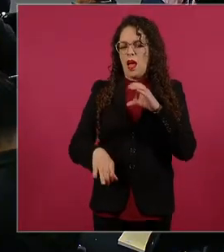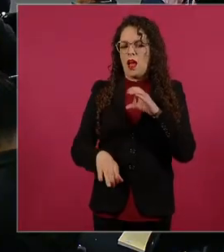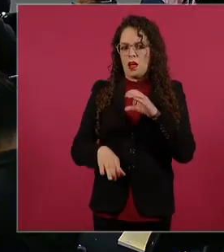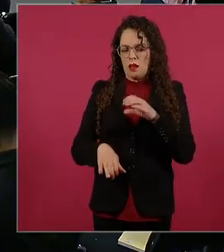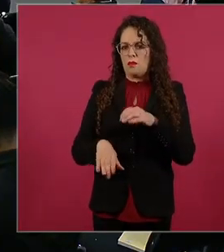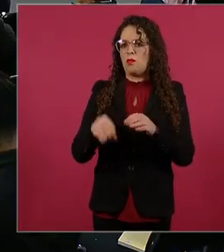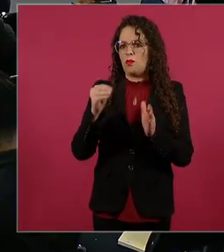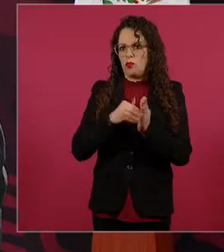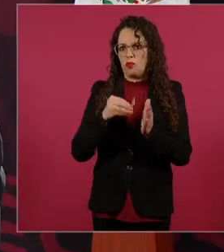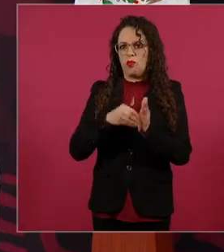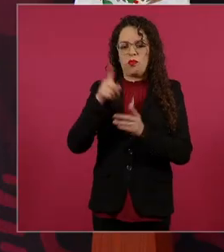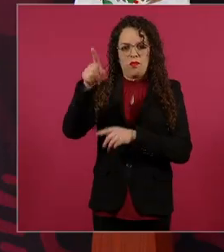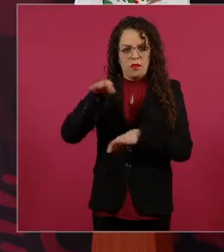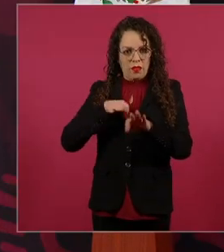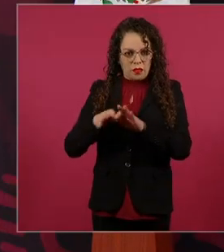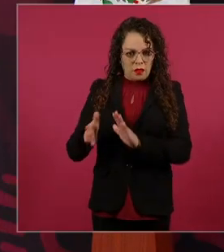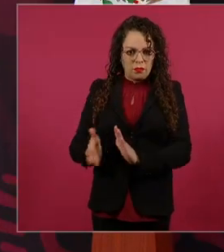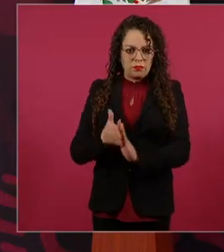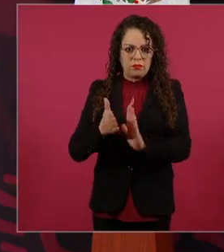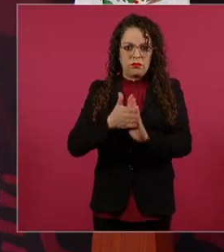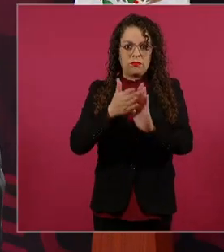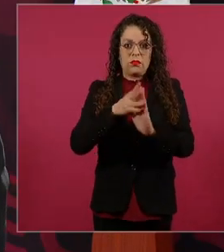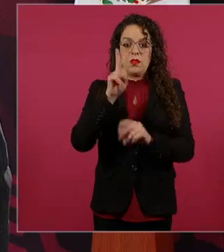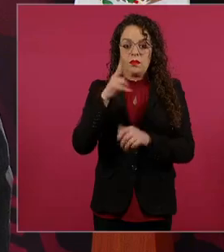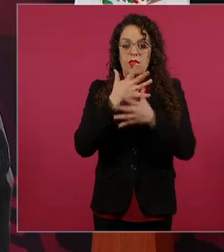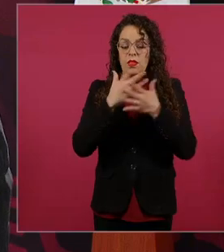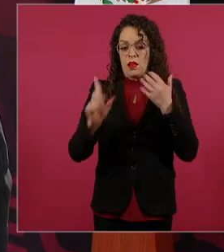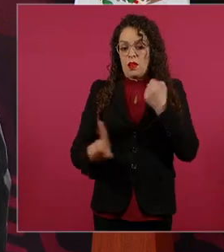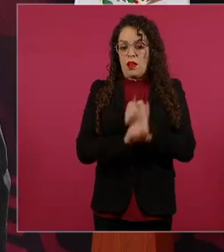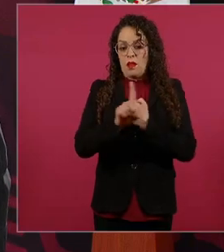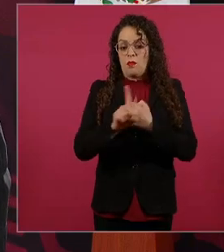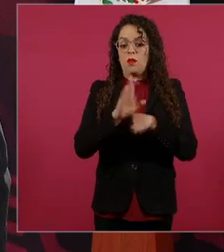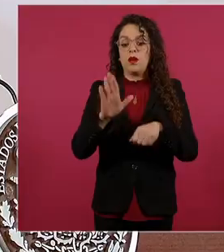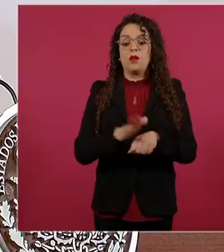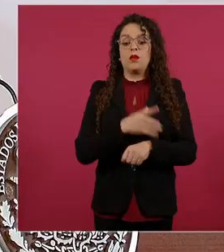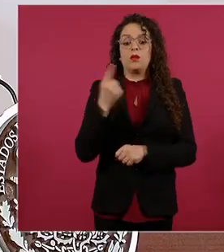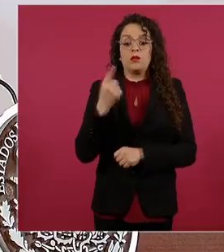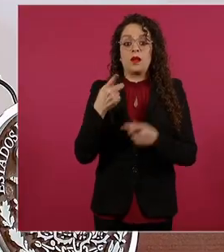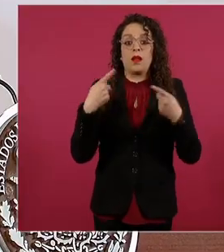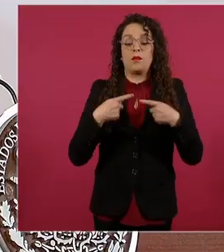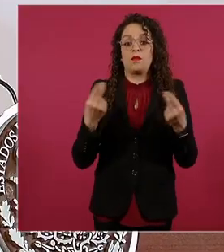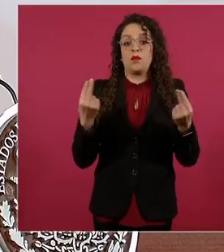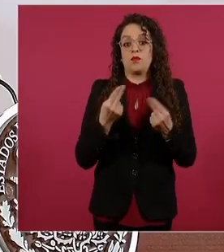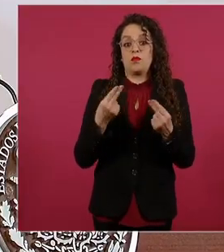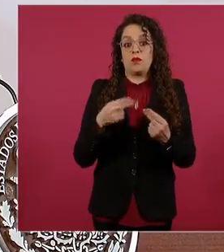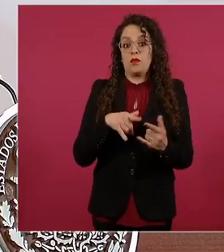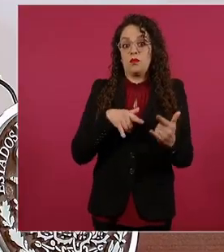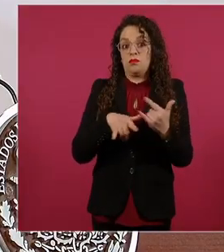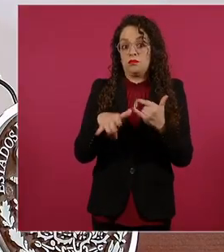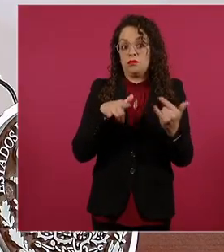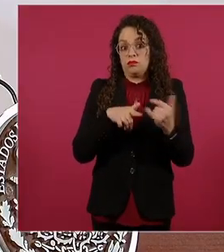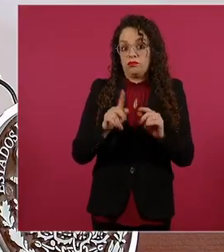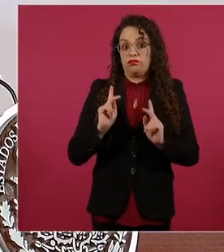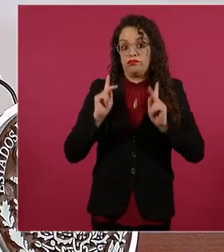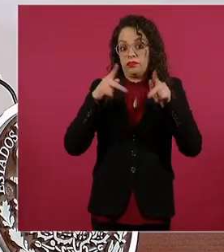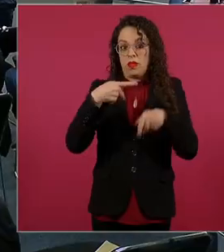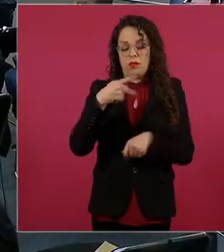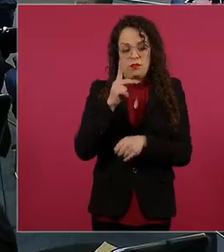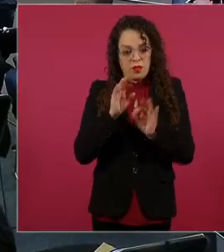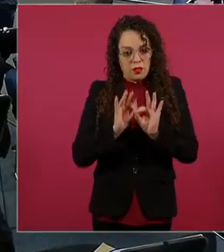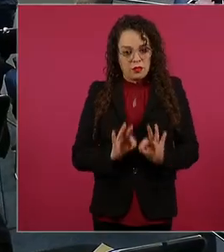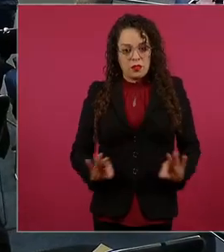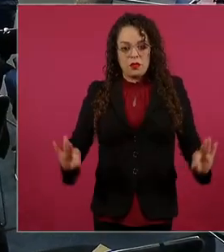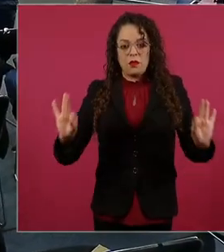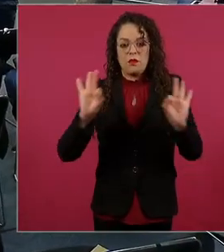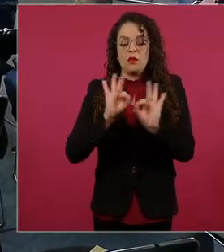ha habido problemas porque si se afecta el tráfico pero es una obra importante como